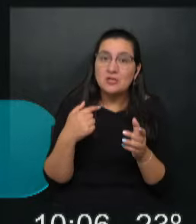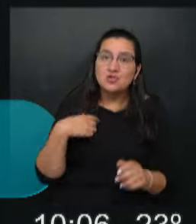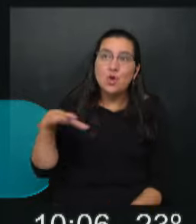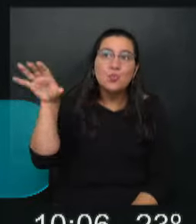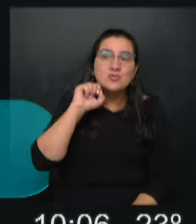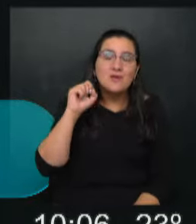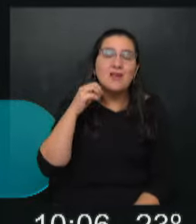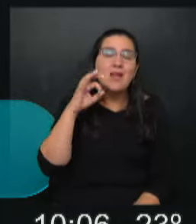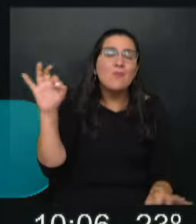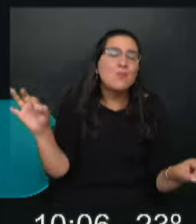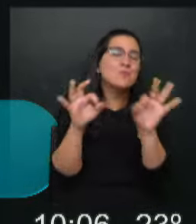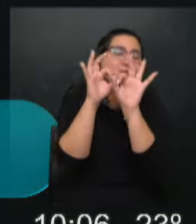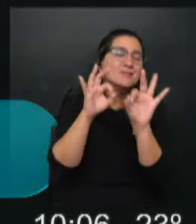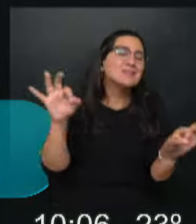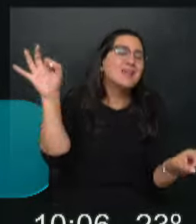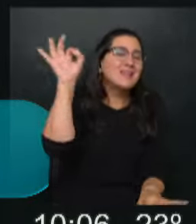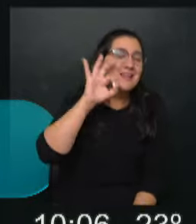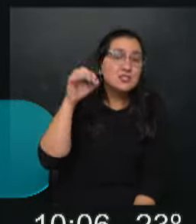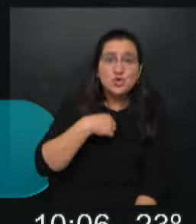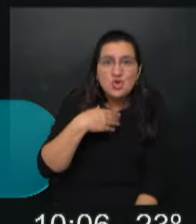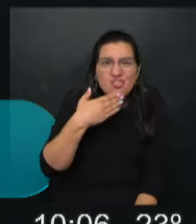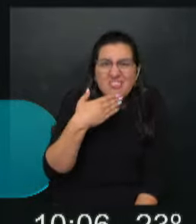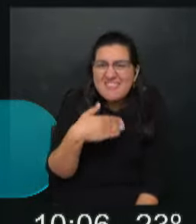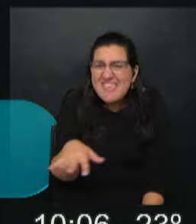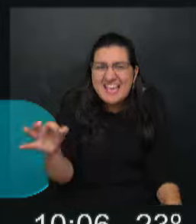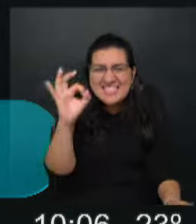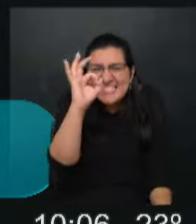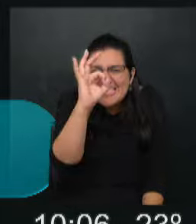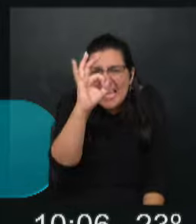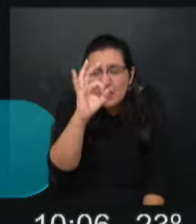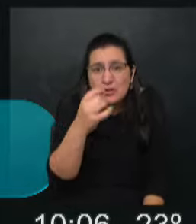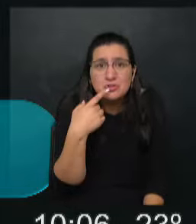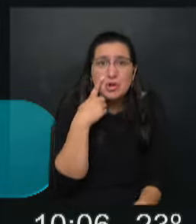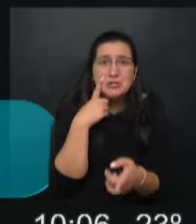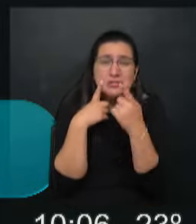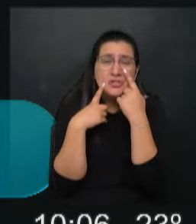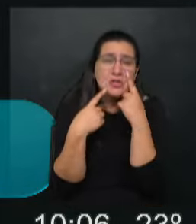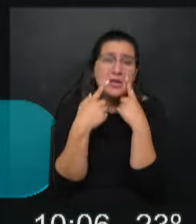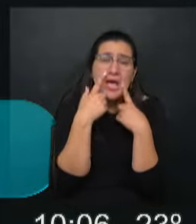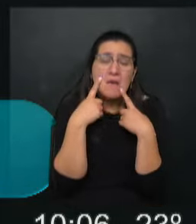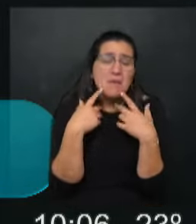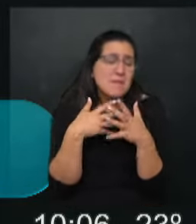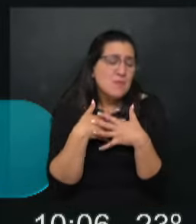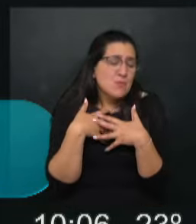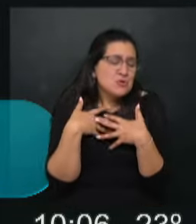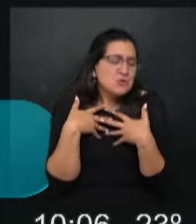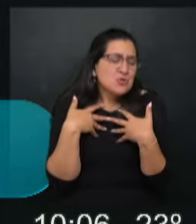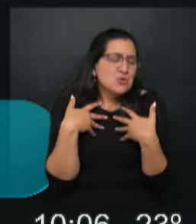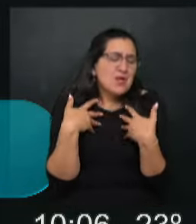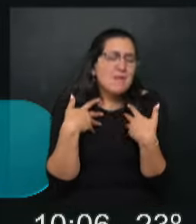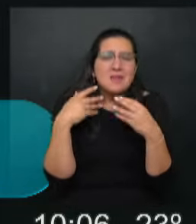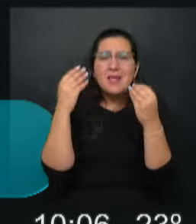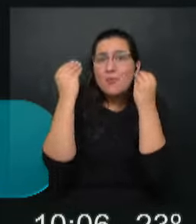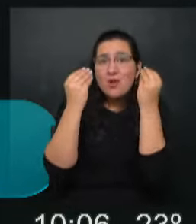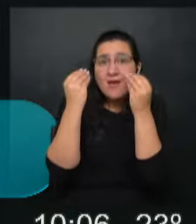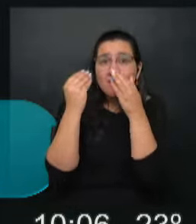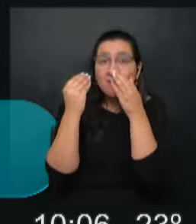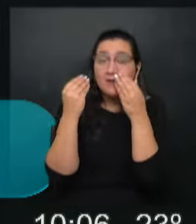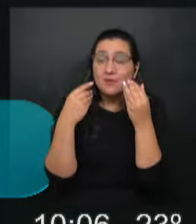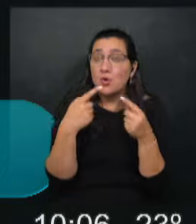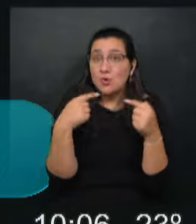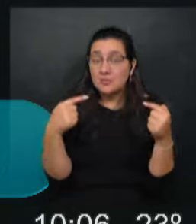esas canciones que no entendía una palabra y lloraba, me emocionaba, me pasaban cosas, me enamoraba, me pasaban un montón de cosas con las